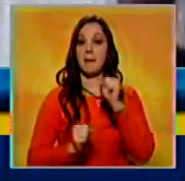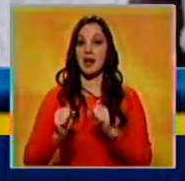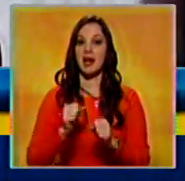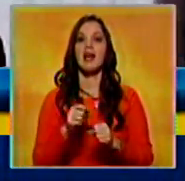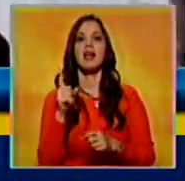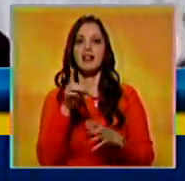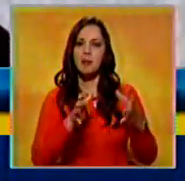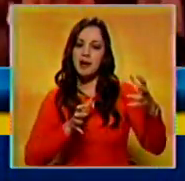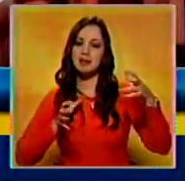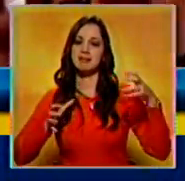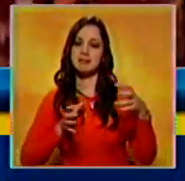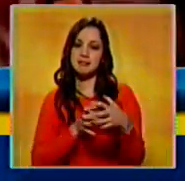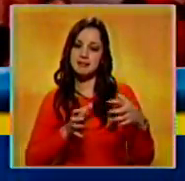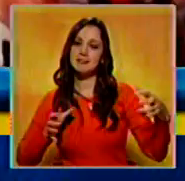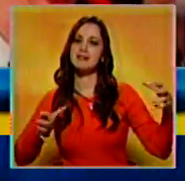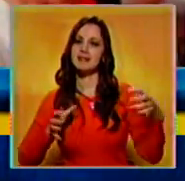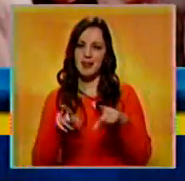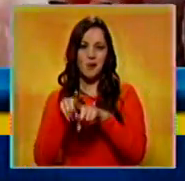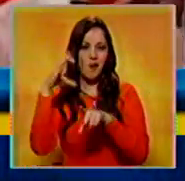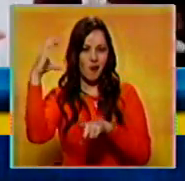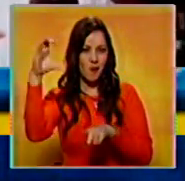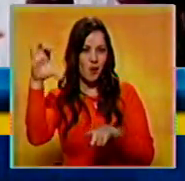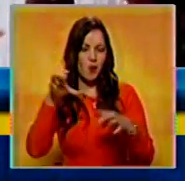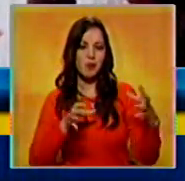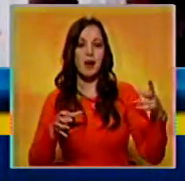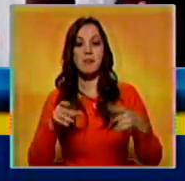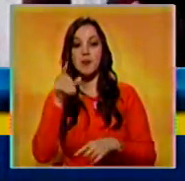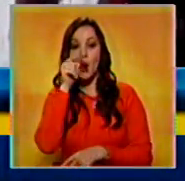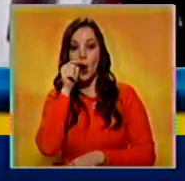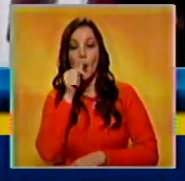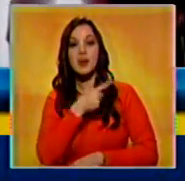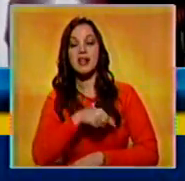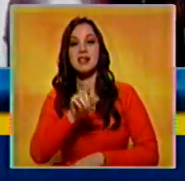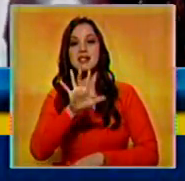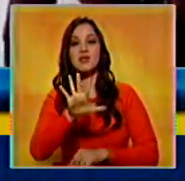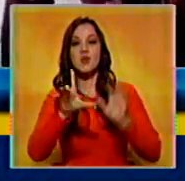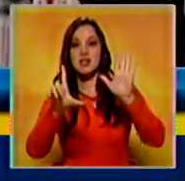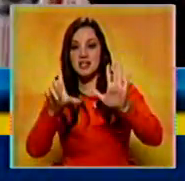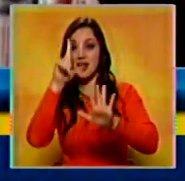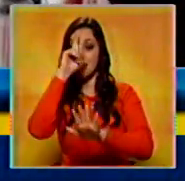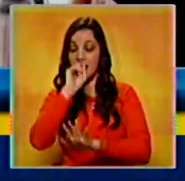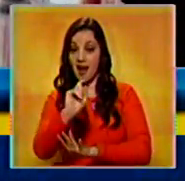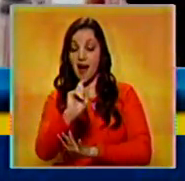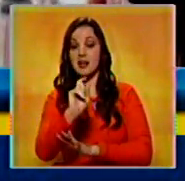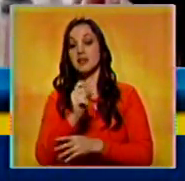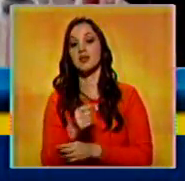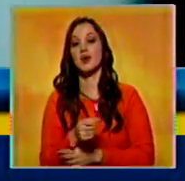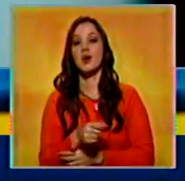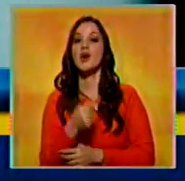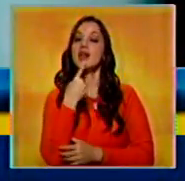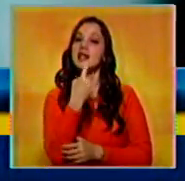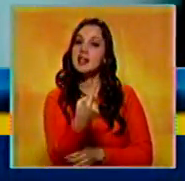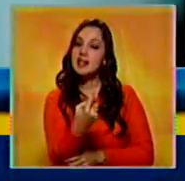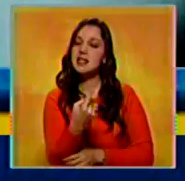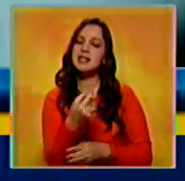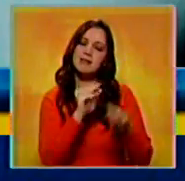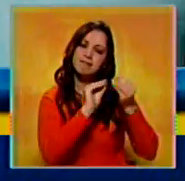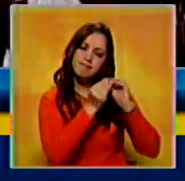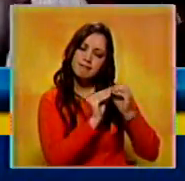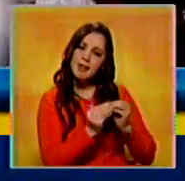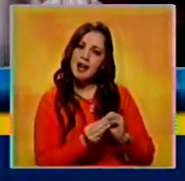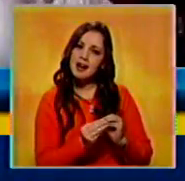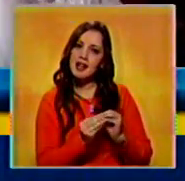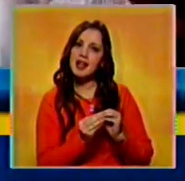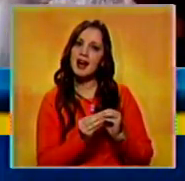vallenato. El siempre inquieto músico de 57 años con formación en música clásica y jazz añade a sus composiciones en